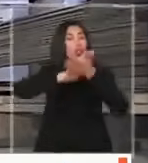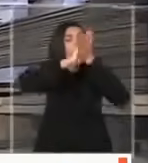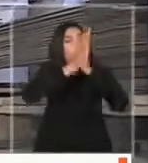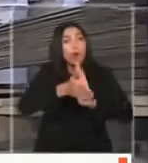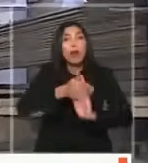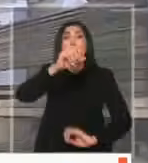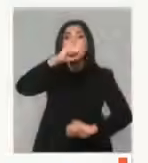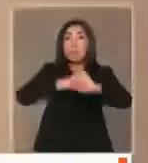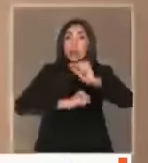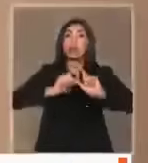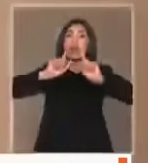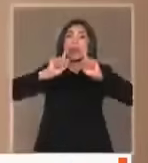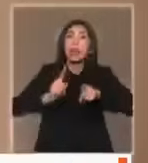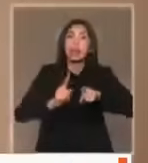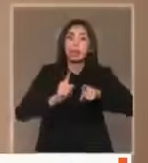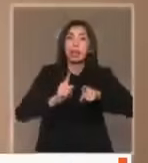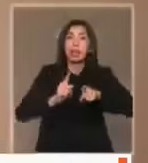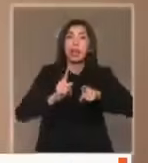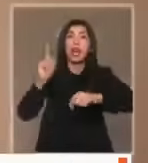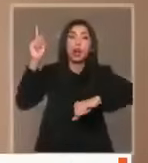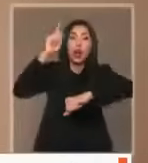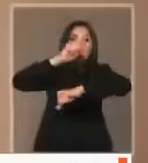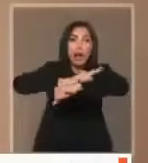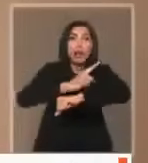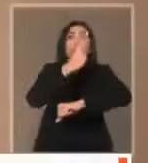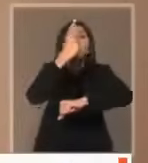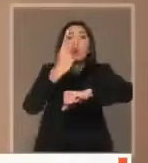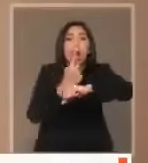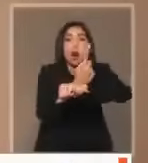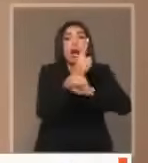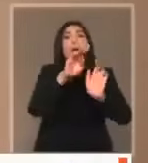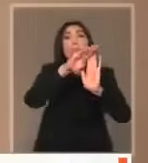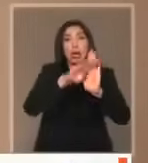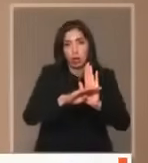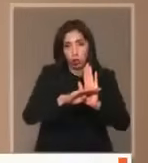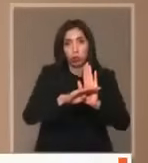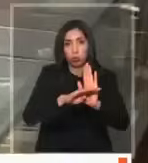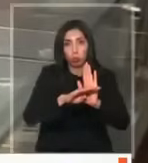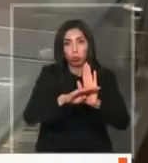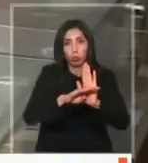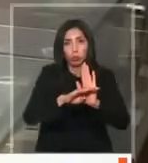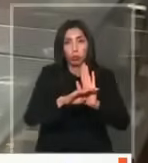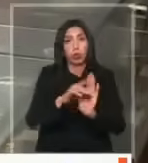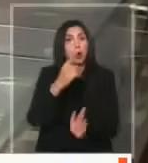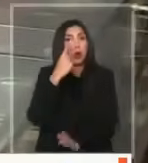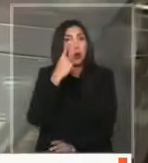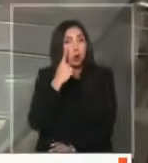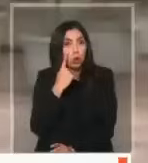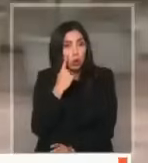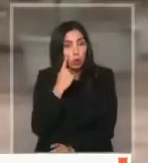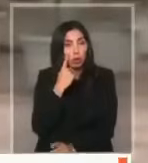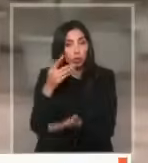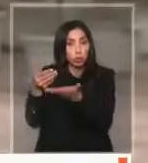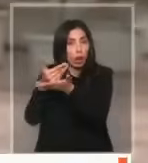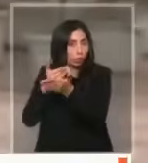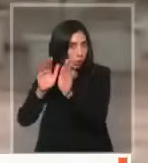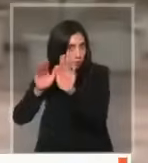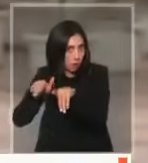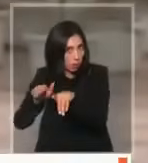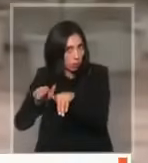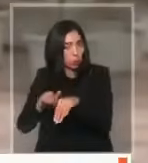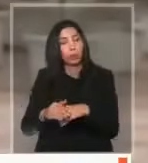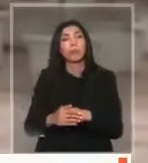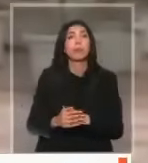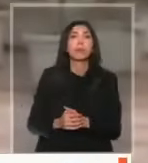empresas deben rebajar la jornada laboral en una hora semanal. Y ojo, sin una disminución en el sueldo. Esta ley se aplica a